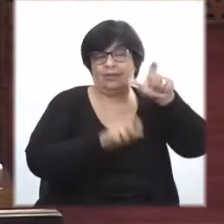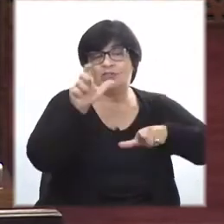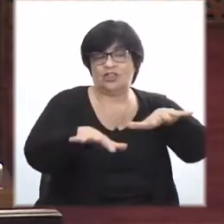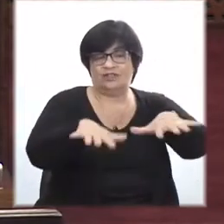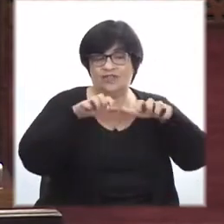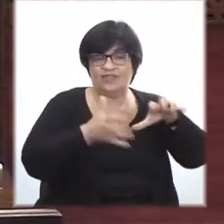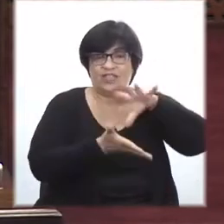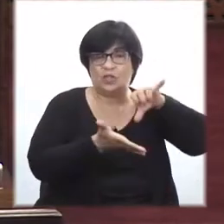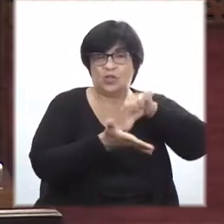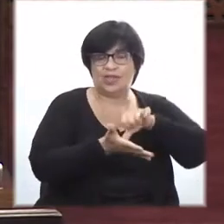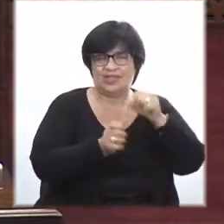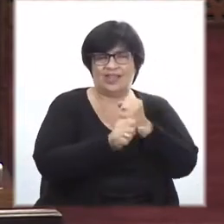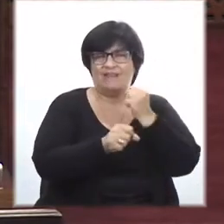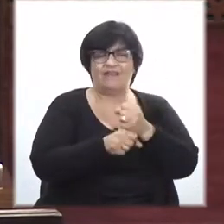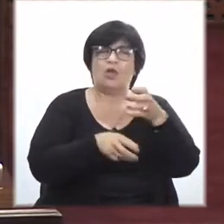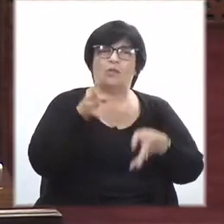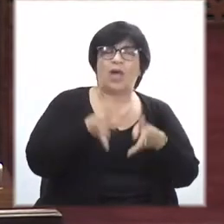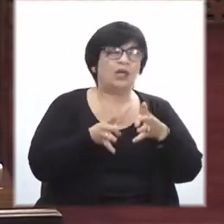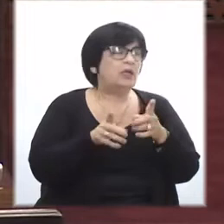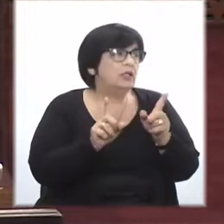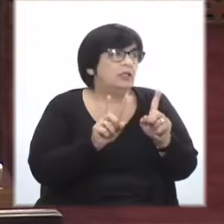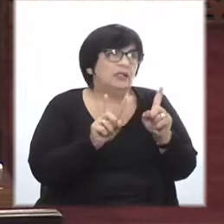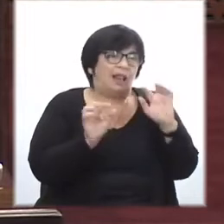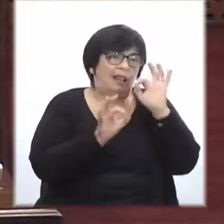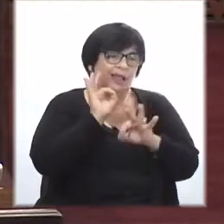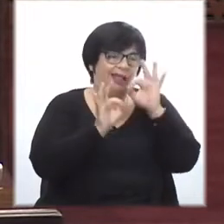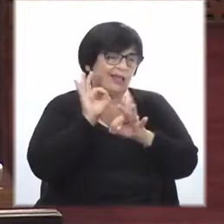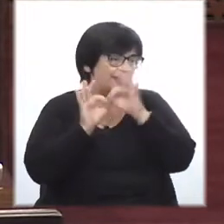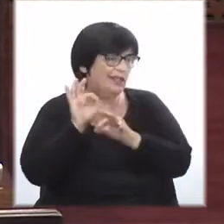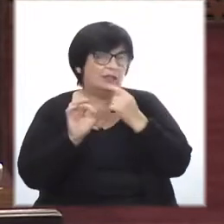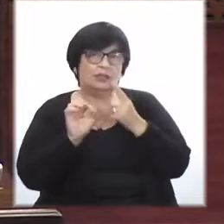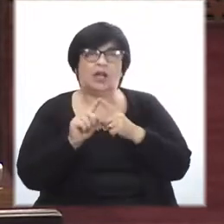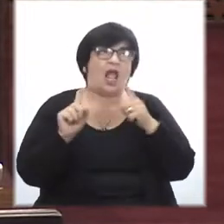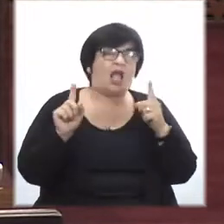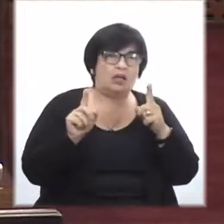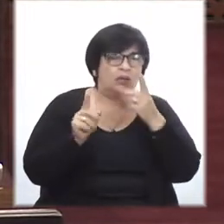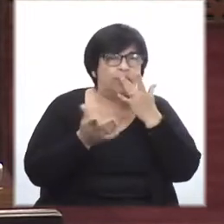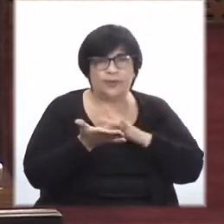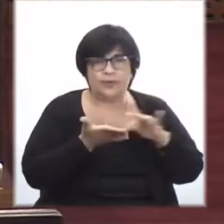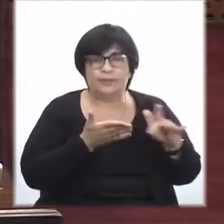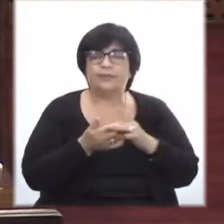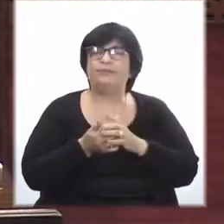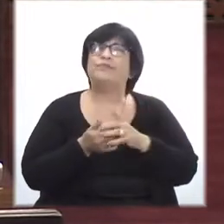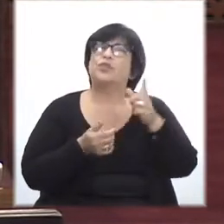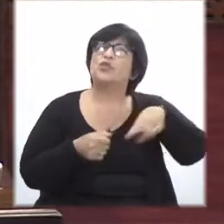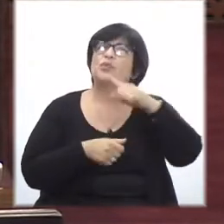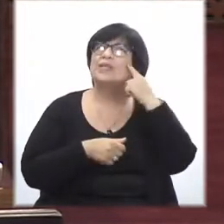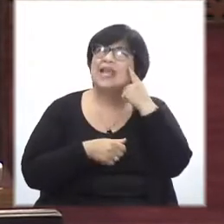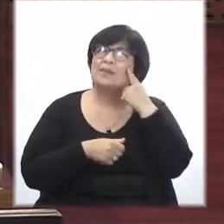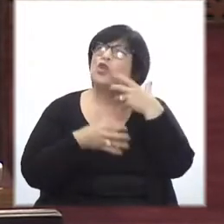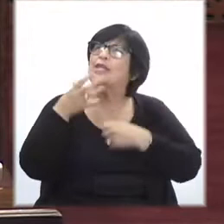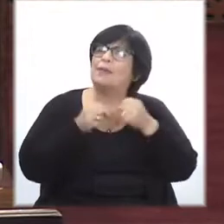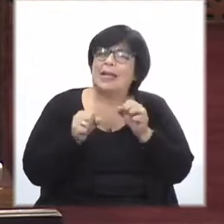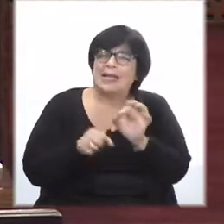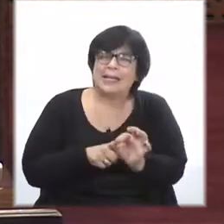desarrollan una tarea totalmente mecanizada por breves lapsos en grandes intervalos de tiempo. Nos preguntamos qué será de los pequeños tambos de San